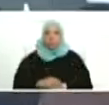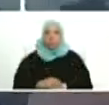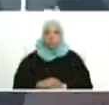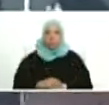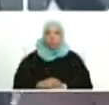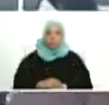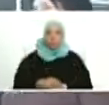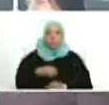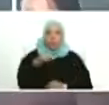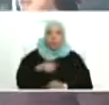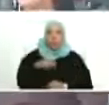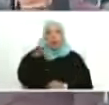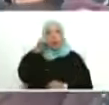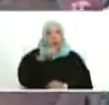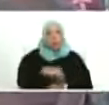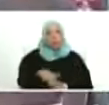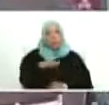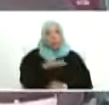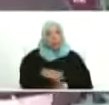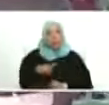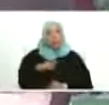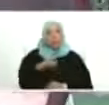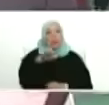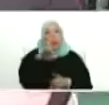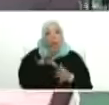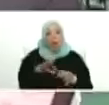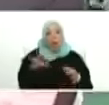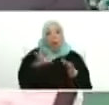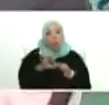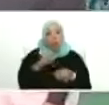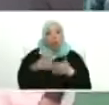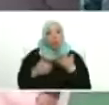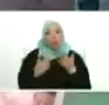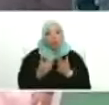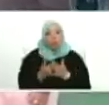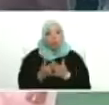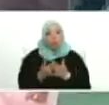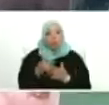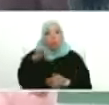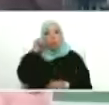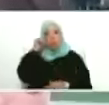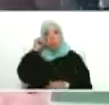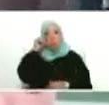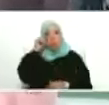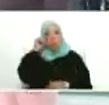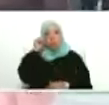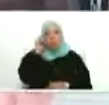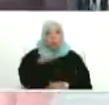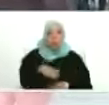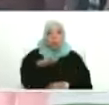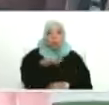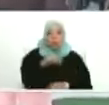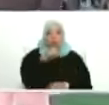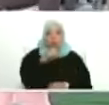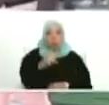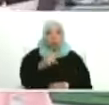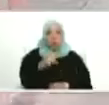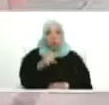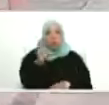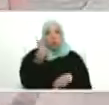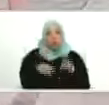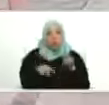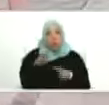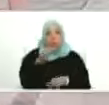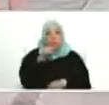En esta plaza contamos con varios espacios de